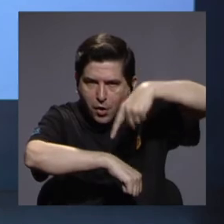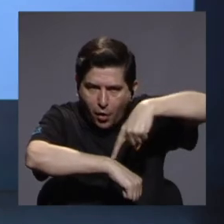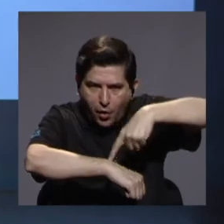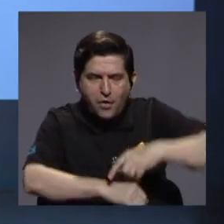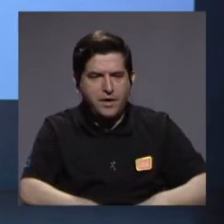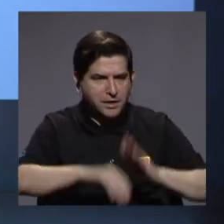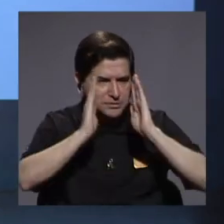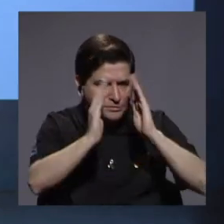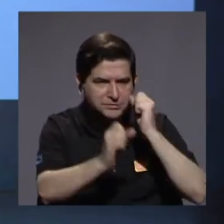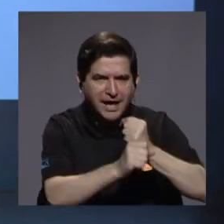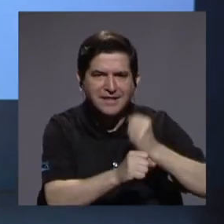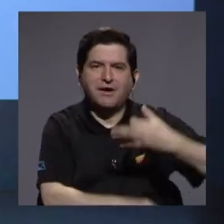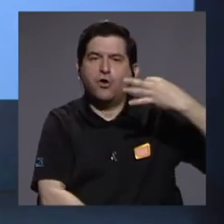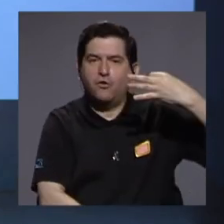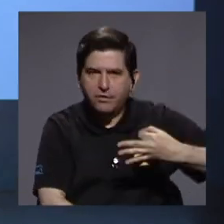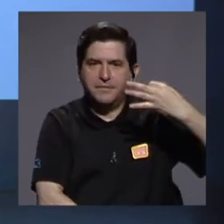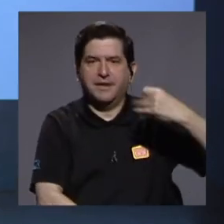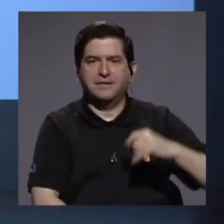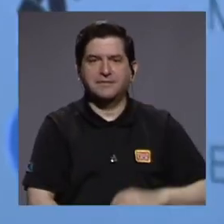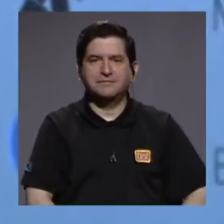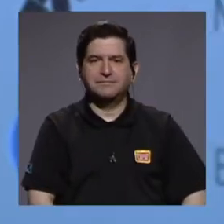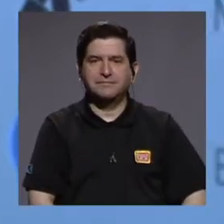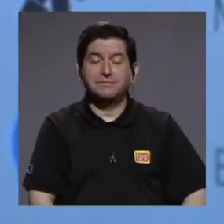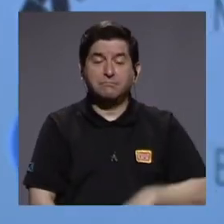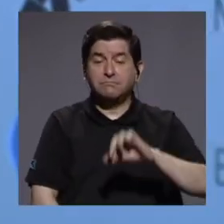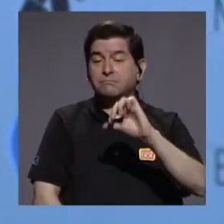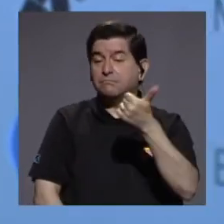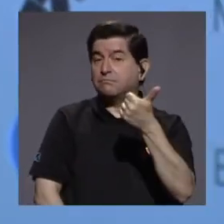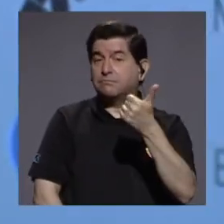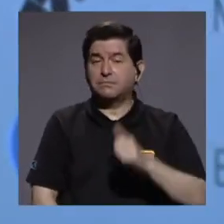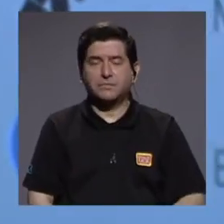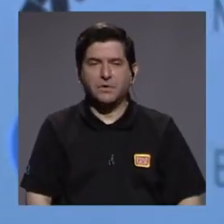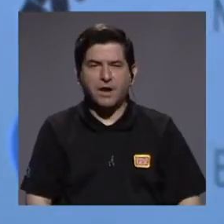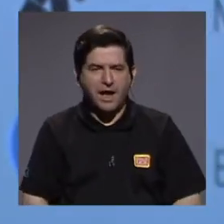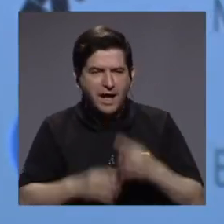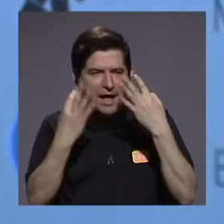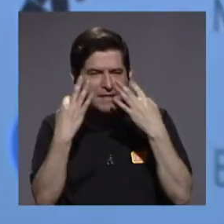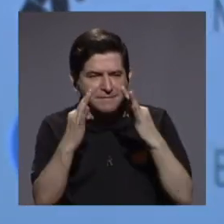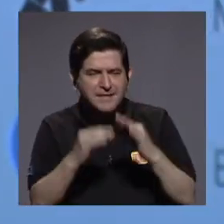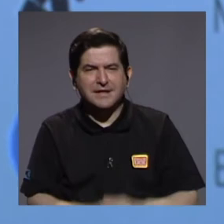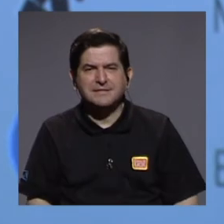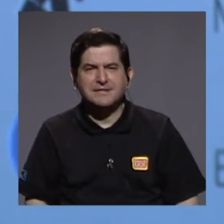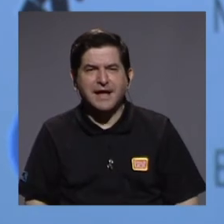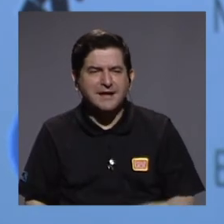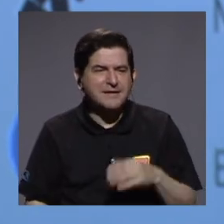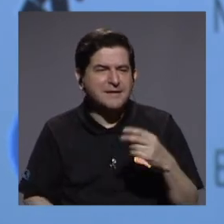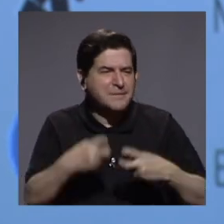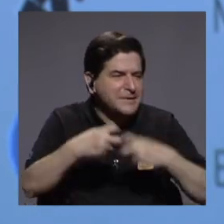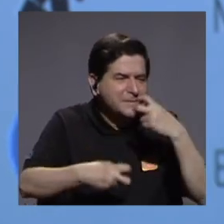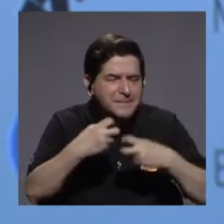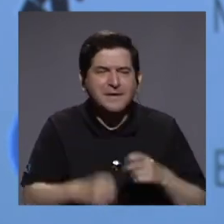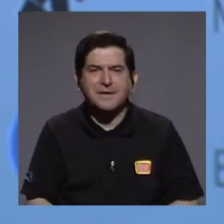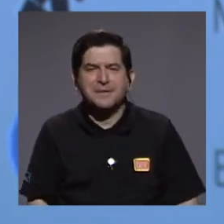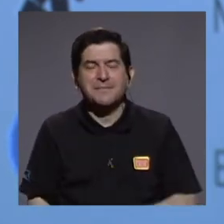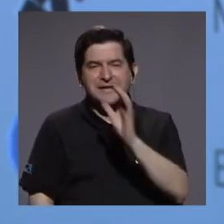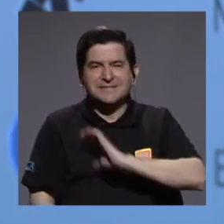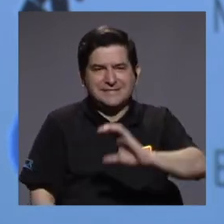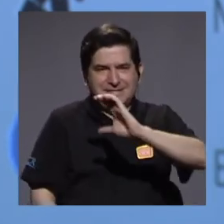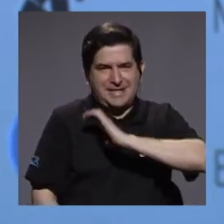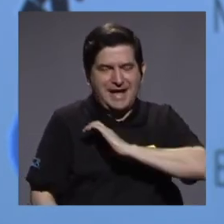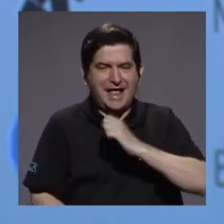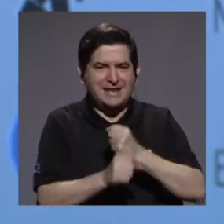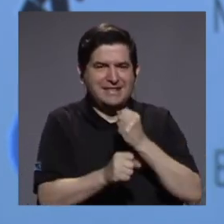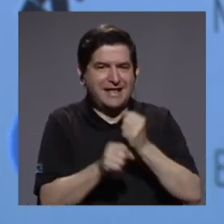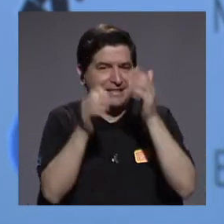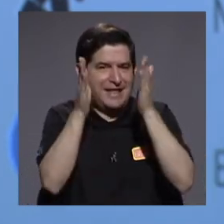se le dedican al trabajo formal y lo otro va atacando hacia las deficiencias en materia de la calidad de los